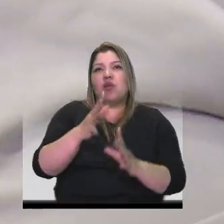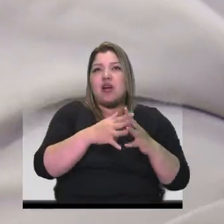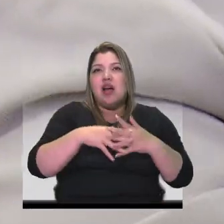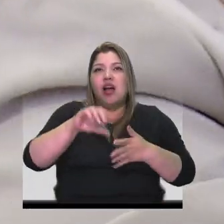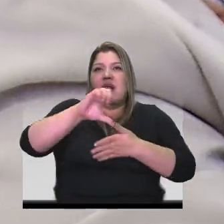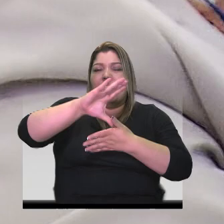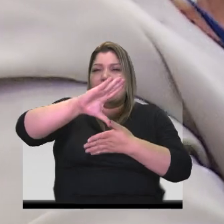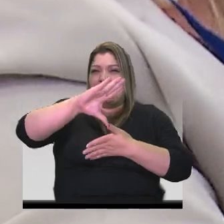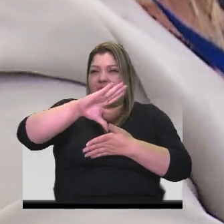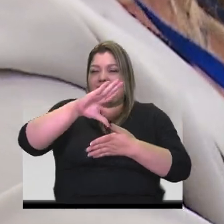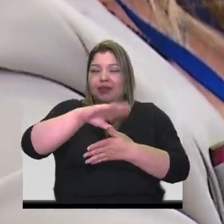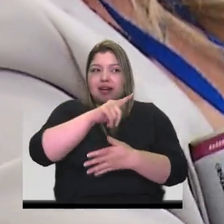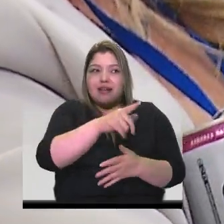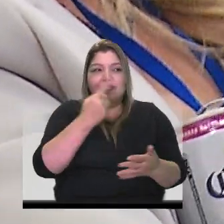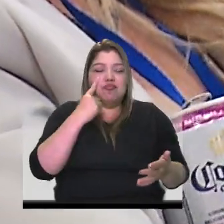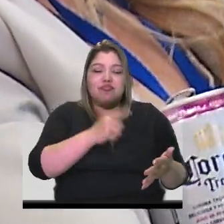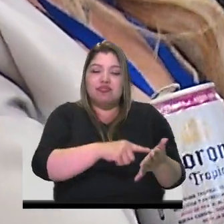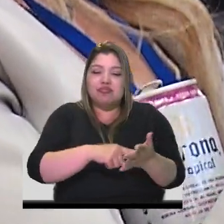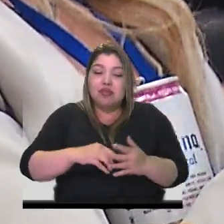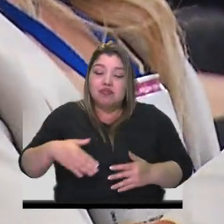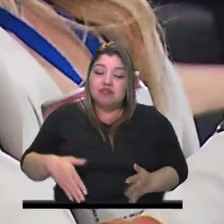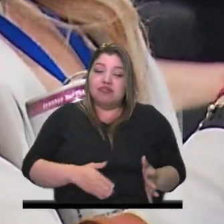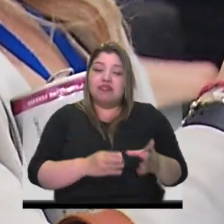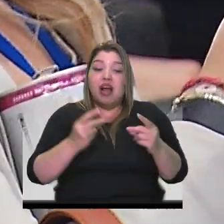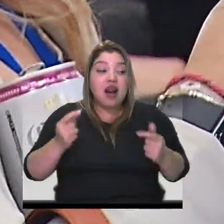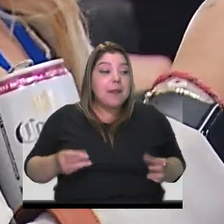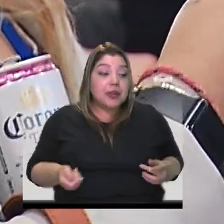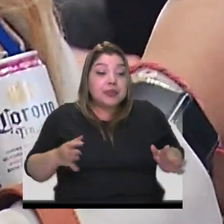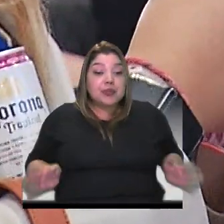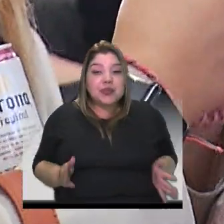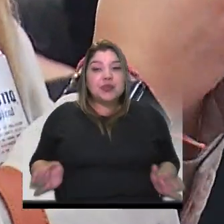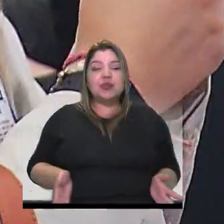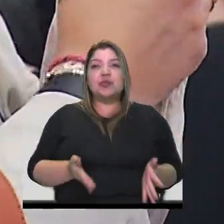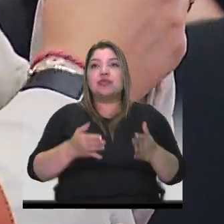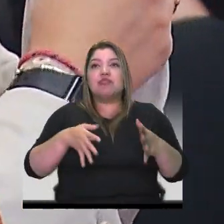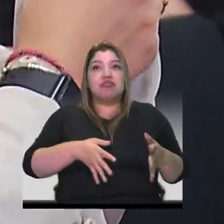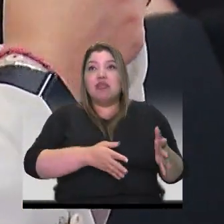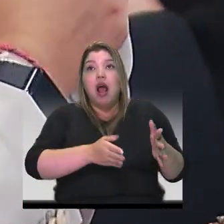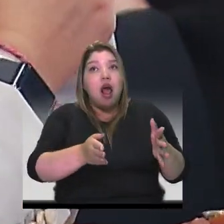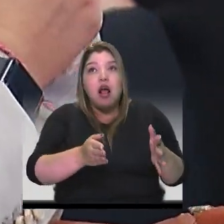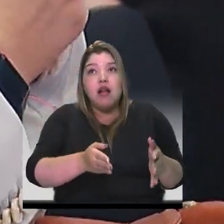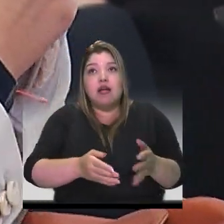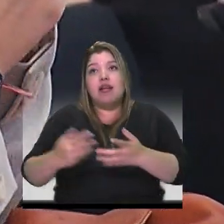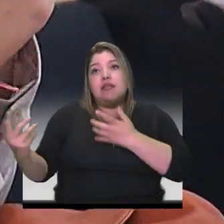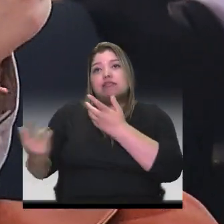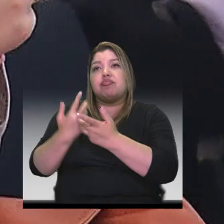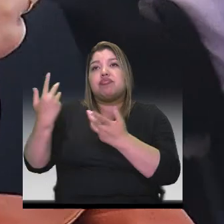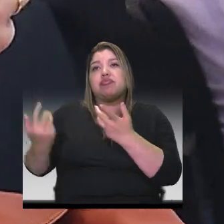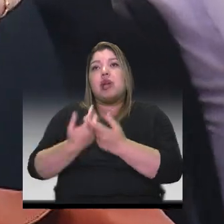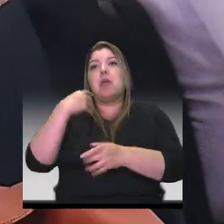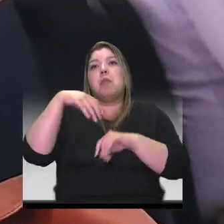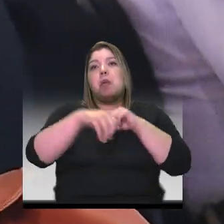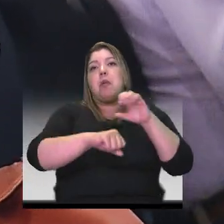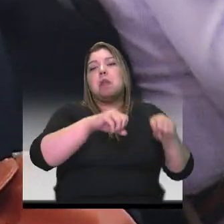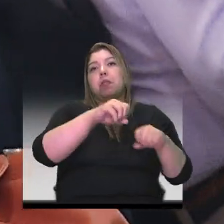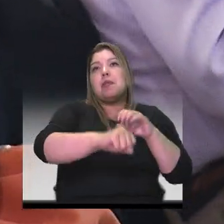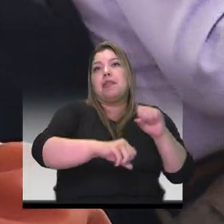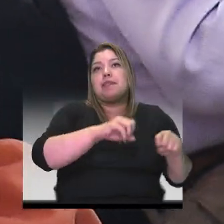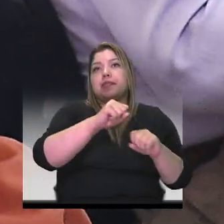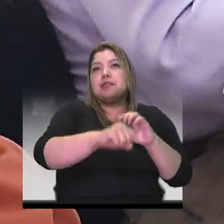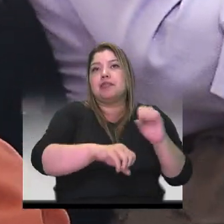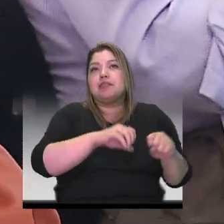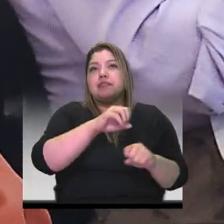nos está mostrando un camino, pero tenemos que caminar mucho más rápido. Y si no, el sistema también se va a encargar de que esos colapsos, esos